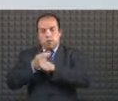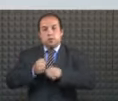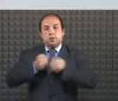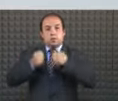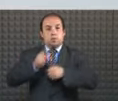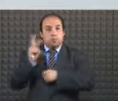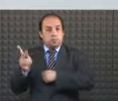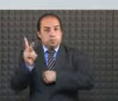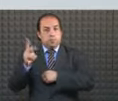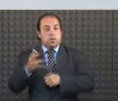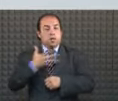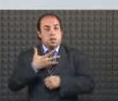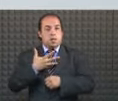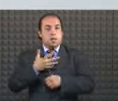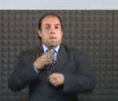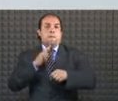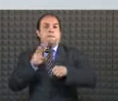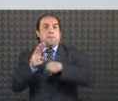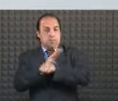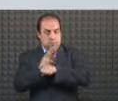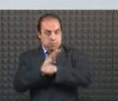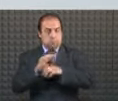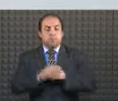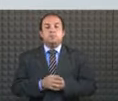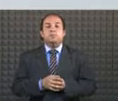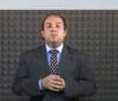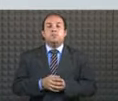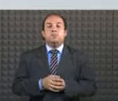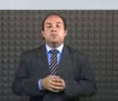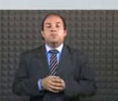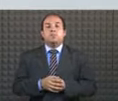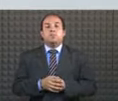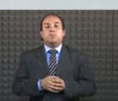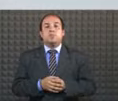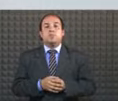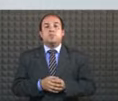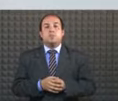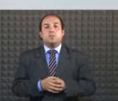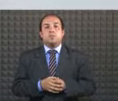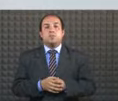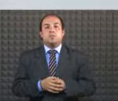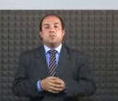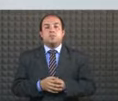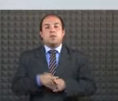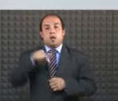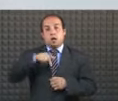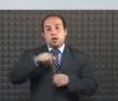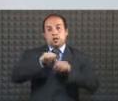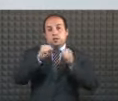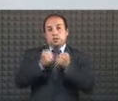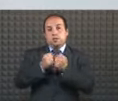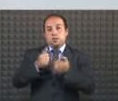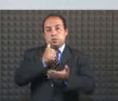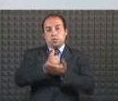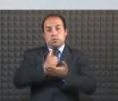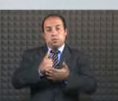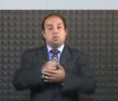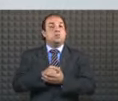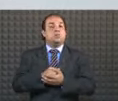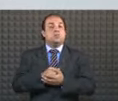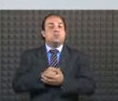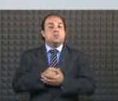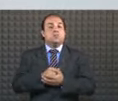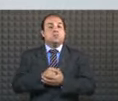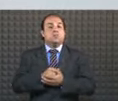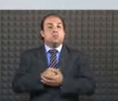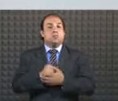que sea para bien en el sentido del propio sistema de seguridad de nuestra ciudad pero también de la vida